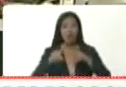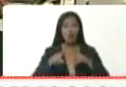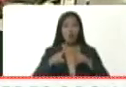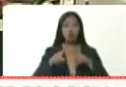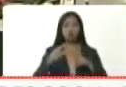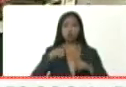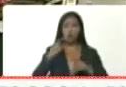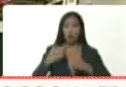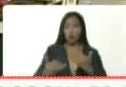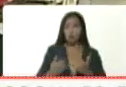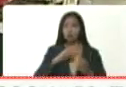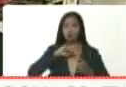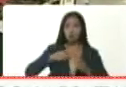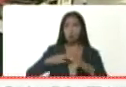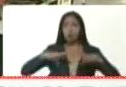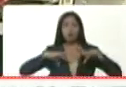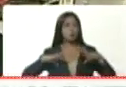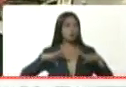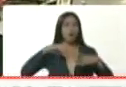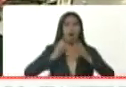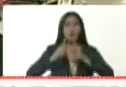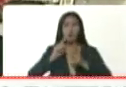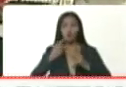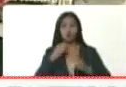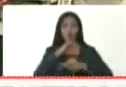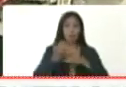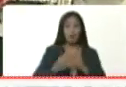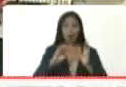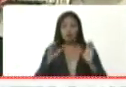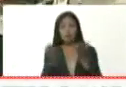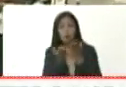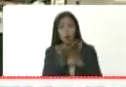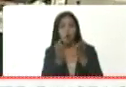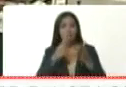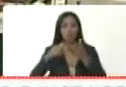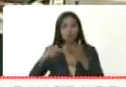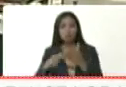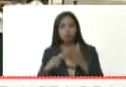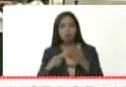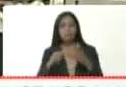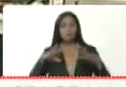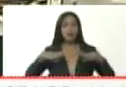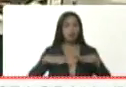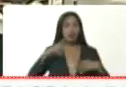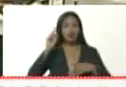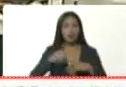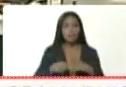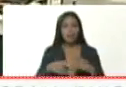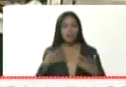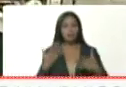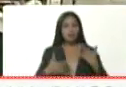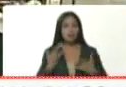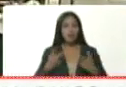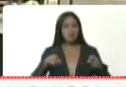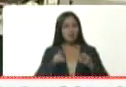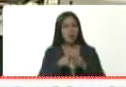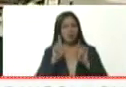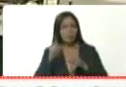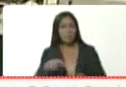mientras están vacaciones en sus planes escolares en sus planes nacionales en sus actividades